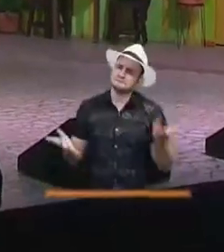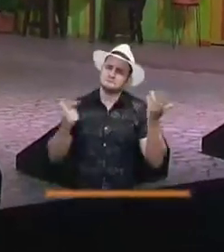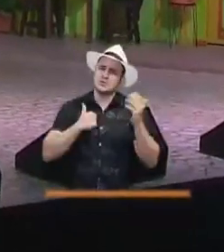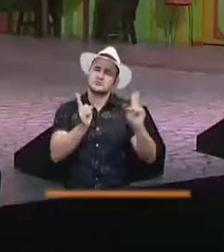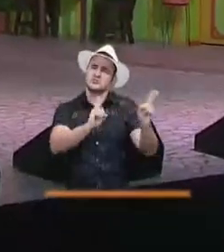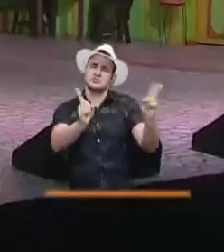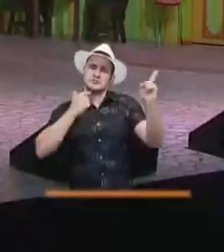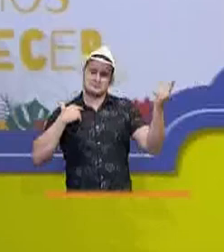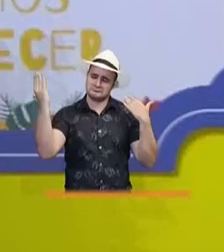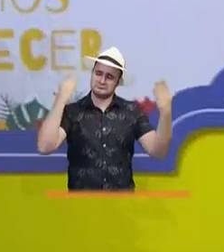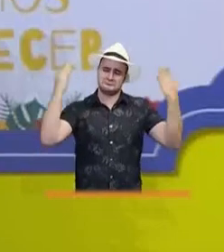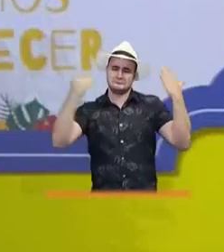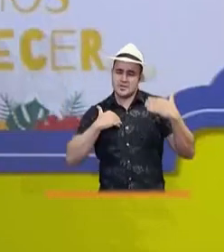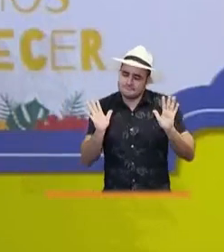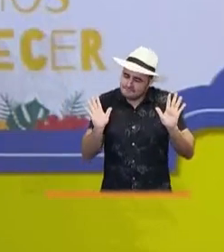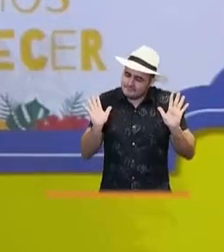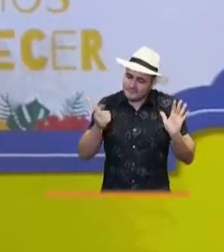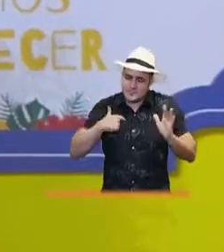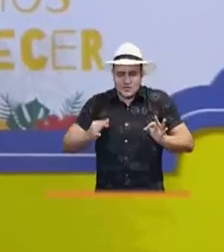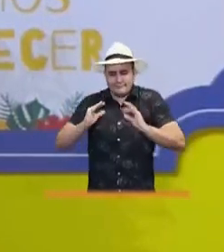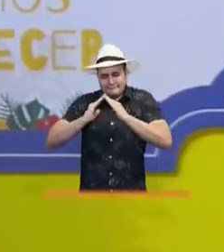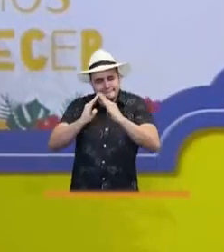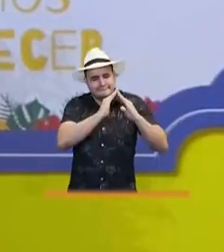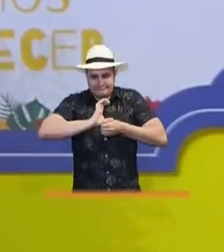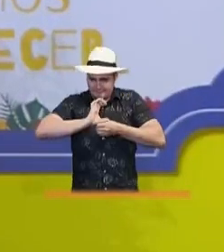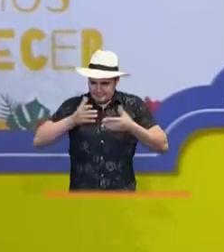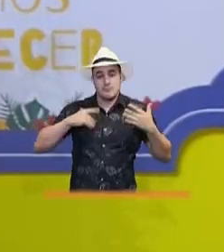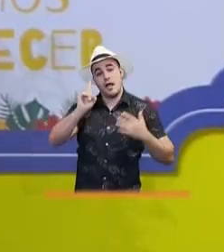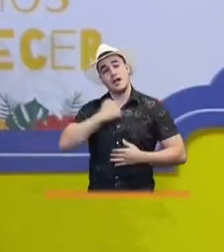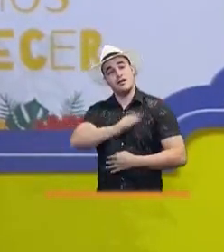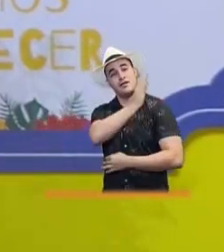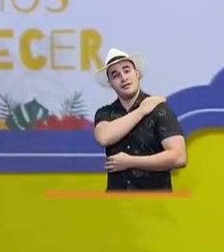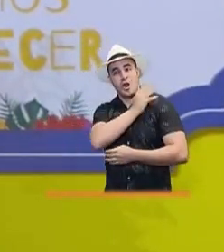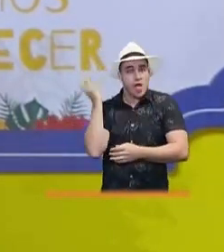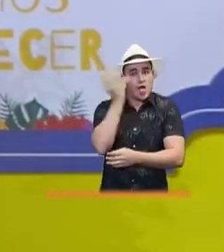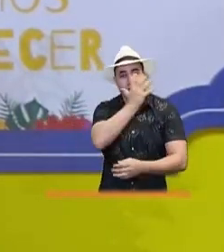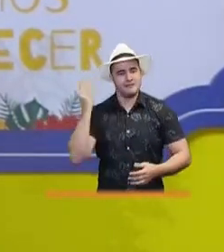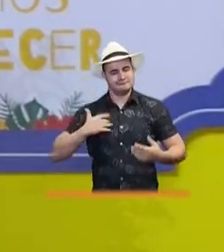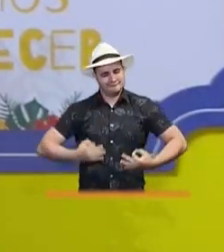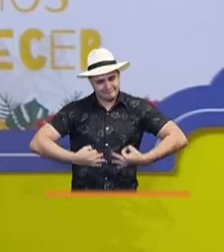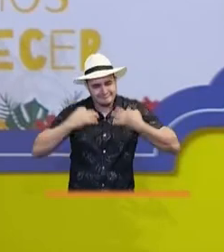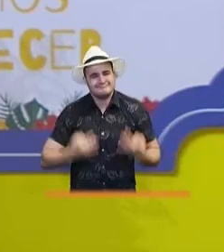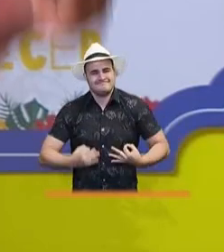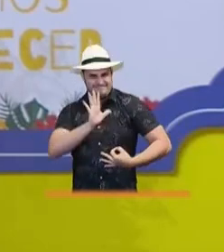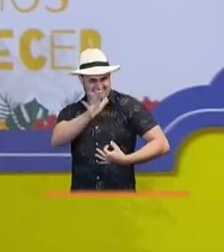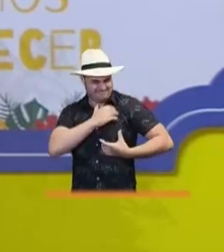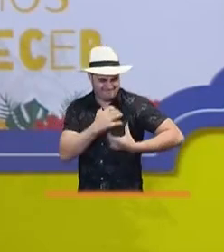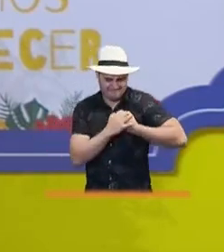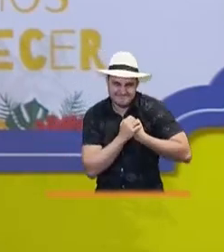un campesino, pero soy paisa sincero, y desde mi